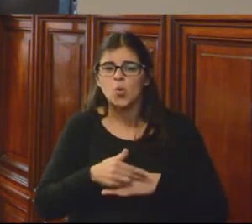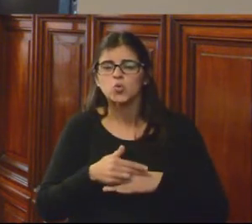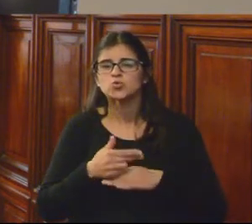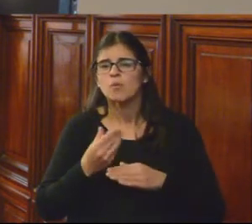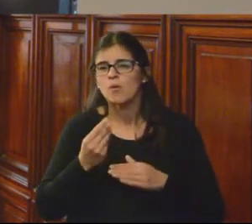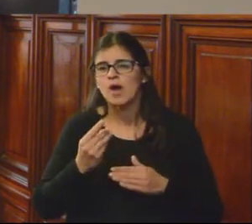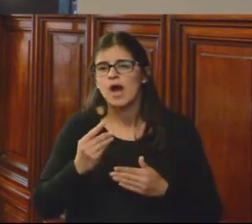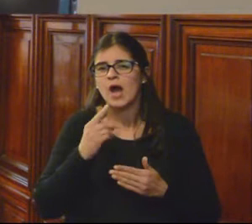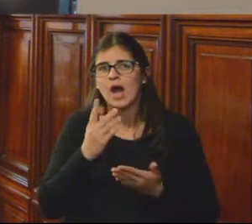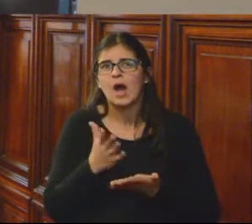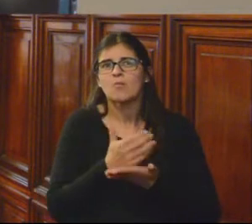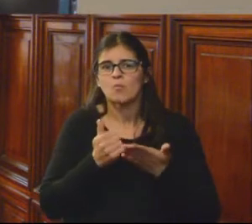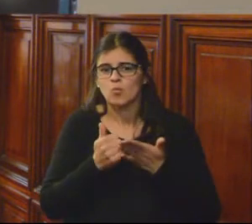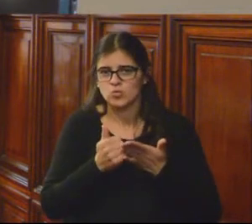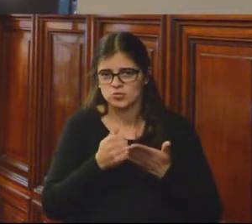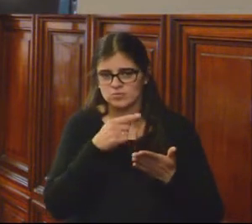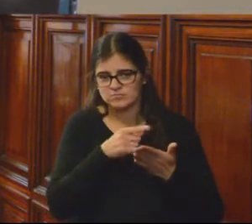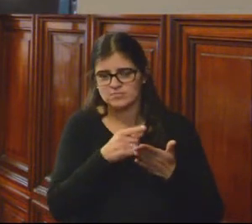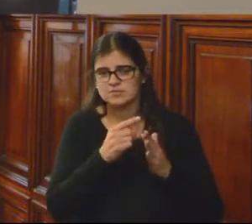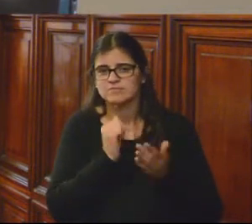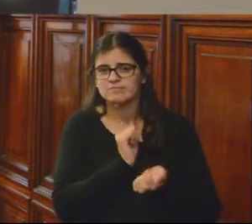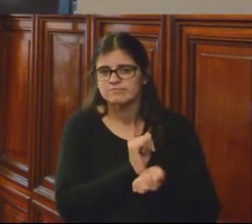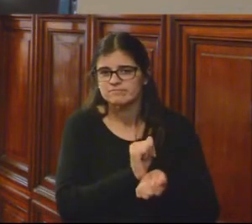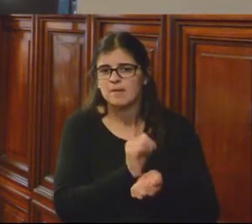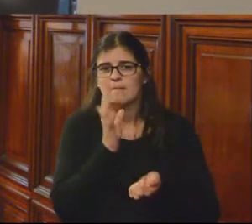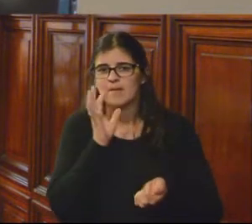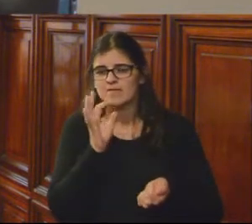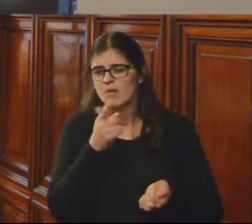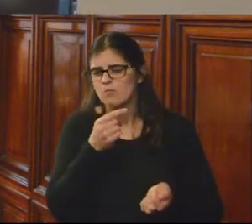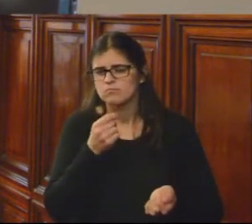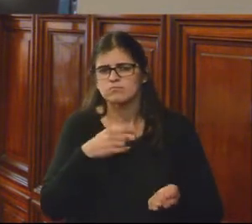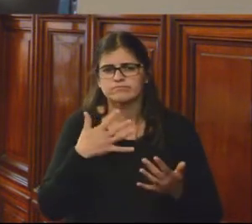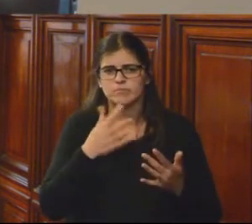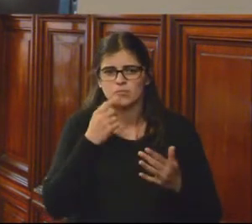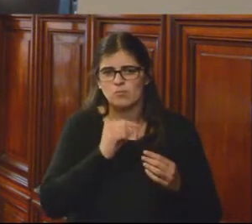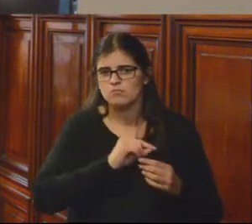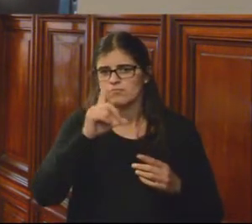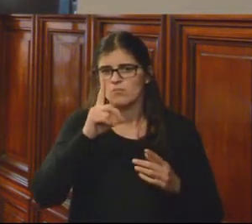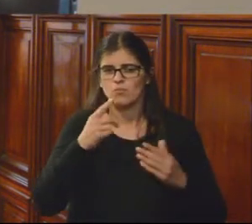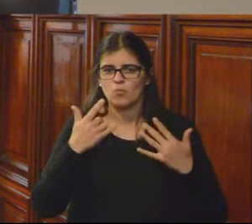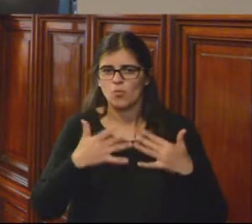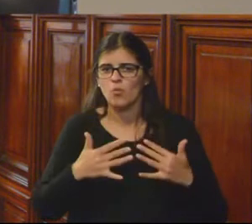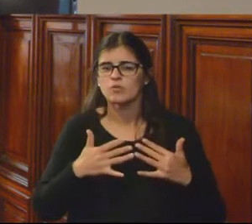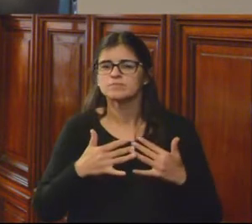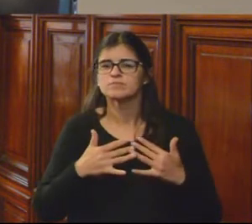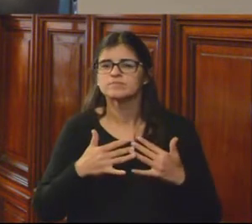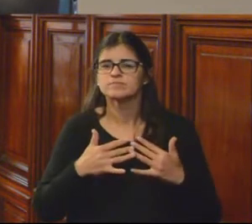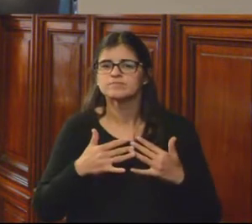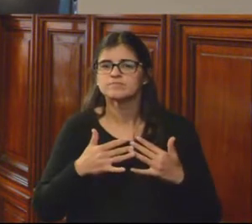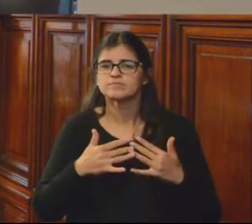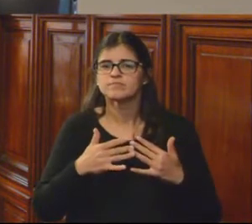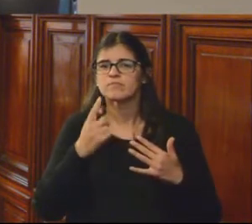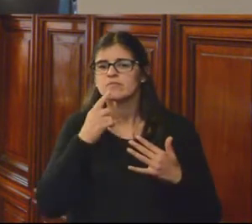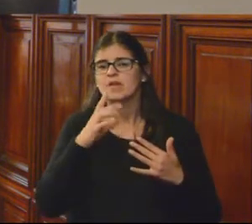preventiva. 70% es una cifra altísima, altísima, de las situaciones más graves en el